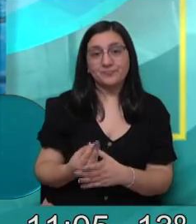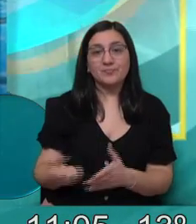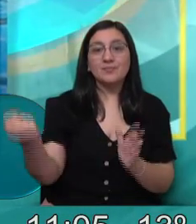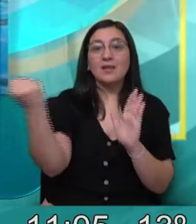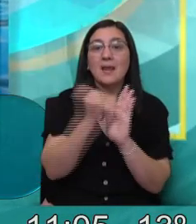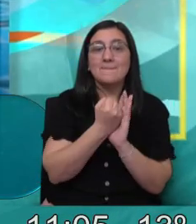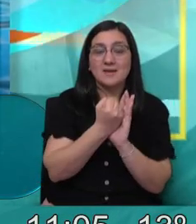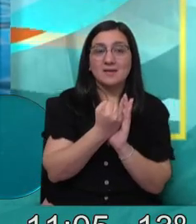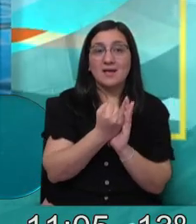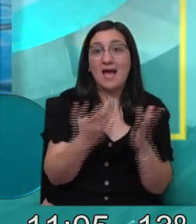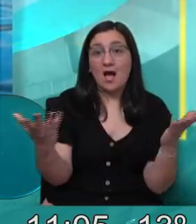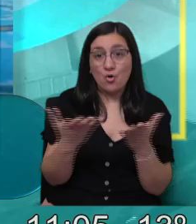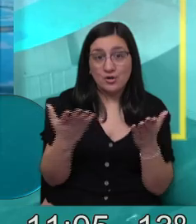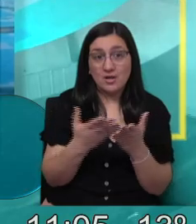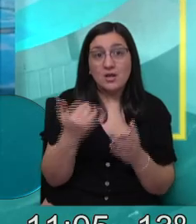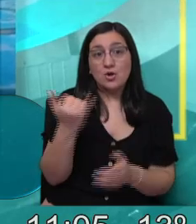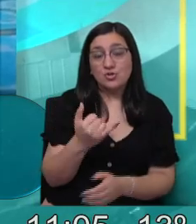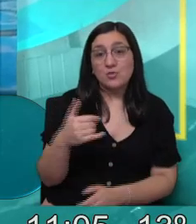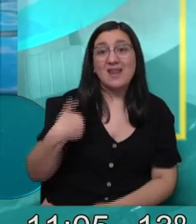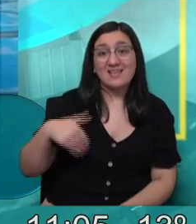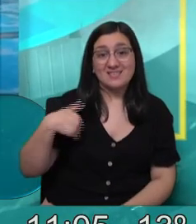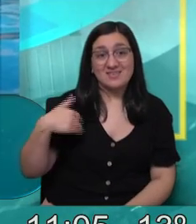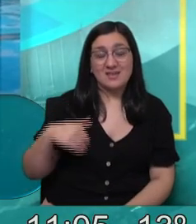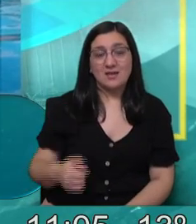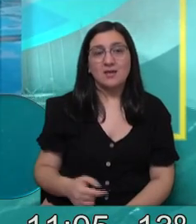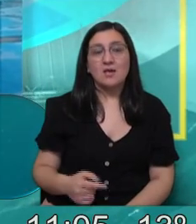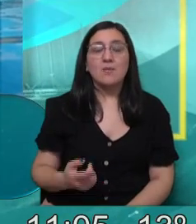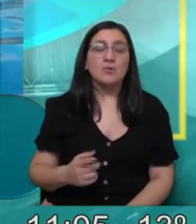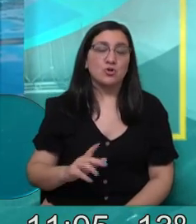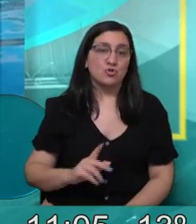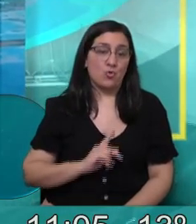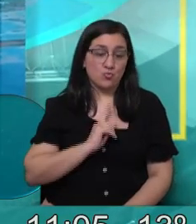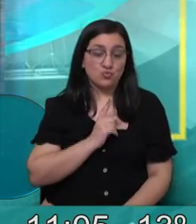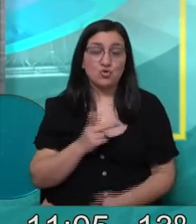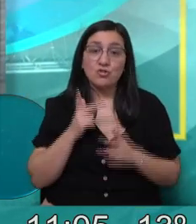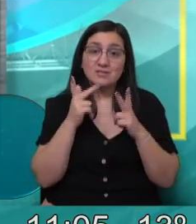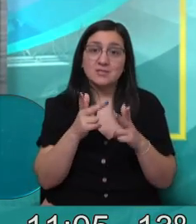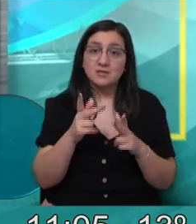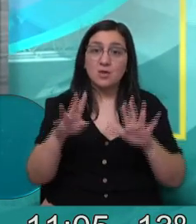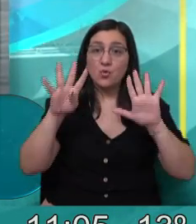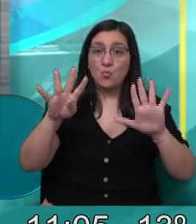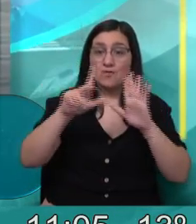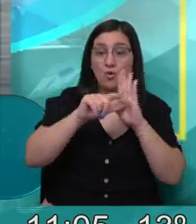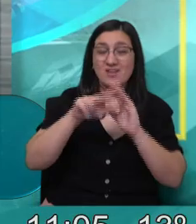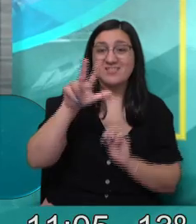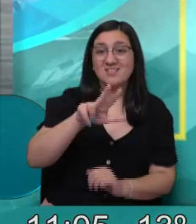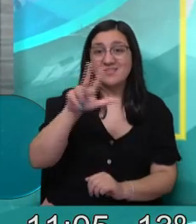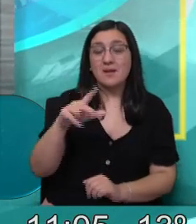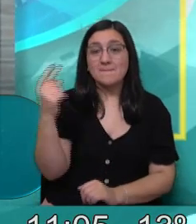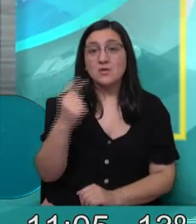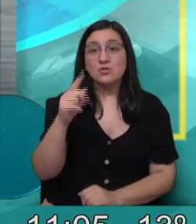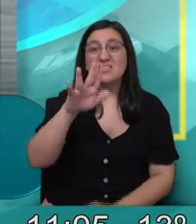el récord actualmente lo tiene una argentina, pero nos honra decir que en 9 horas 33 minutos y